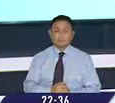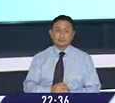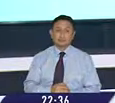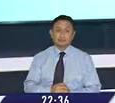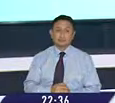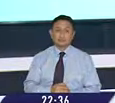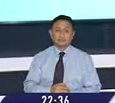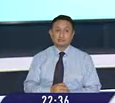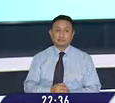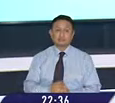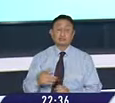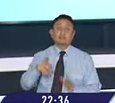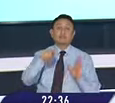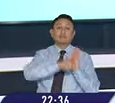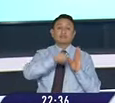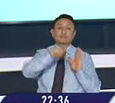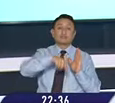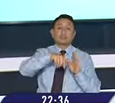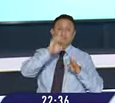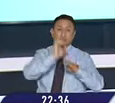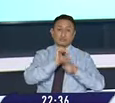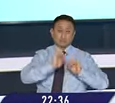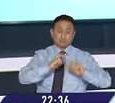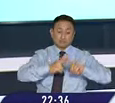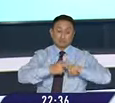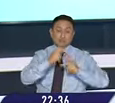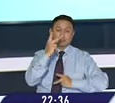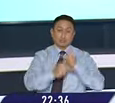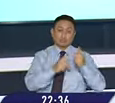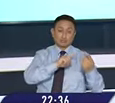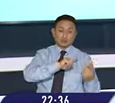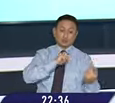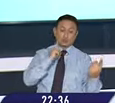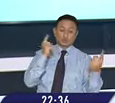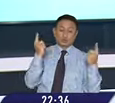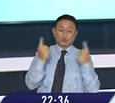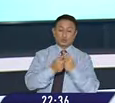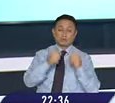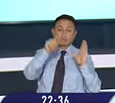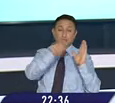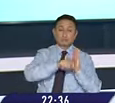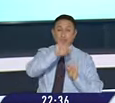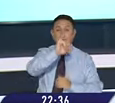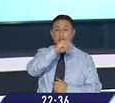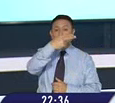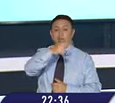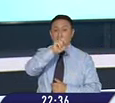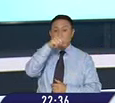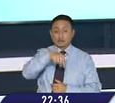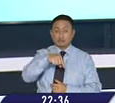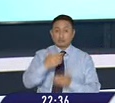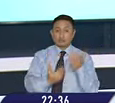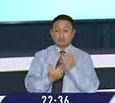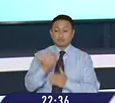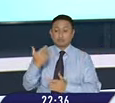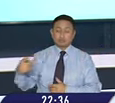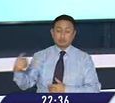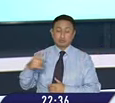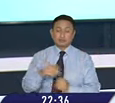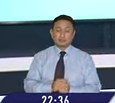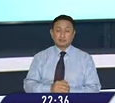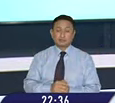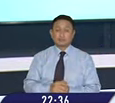la Procuraduría General del Estado inició el proceso de transición entre el procurador saliente Íñigo Salvador y su sucesor,